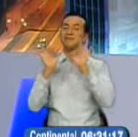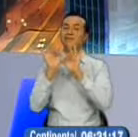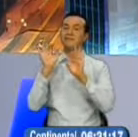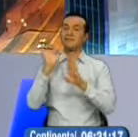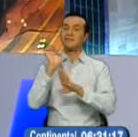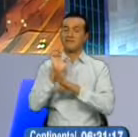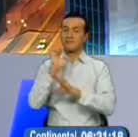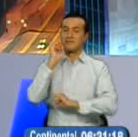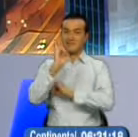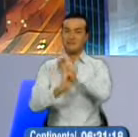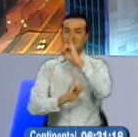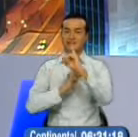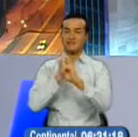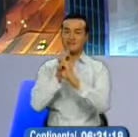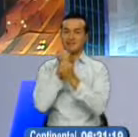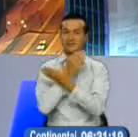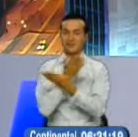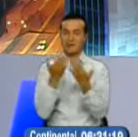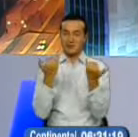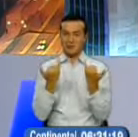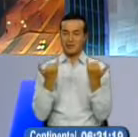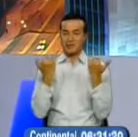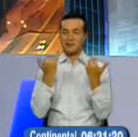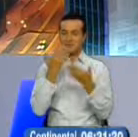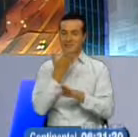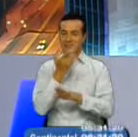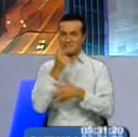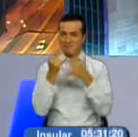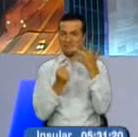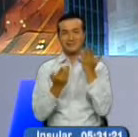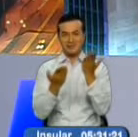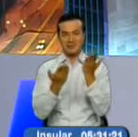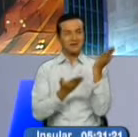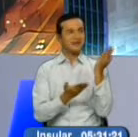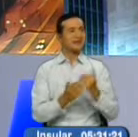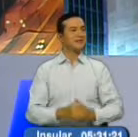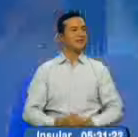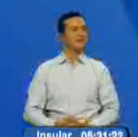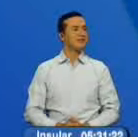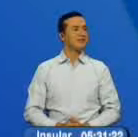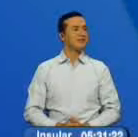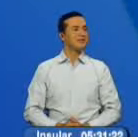acontecer nacional e internacional. Esta es nuestra propuesta informativa.